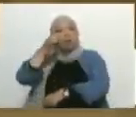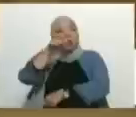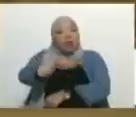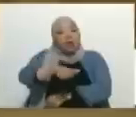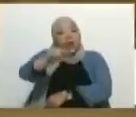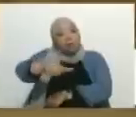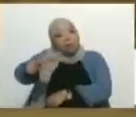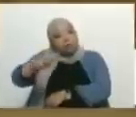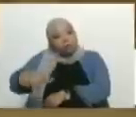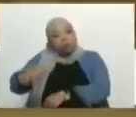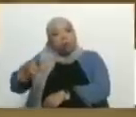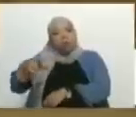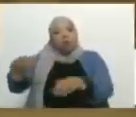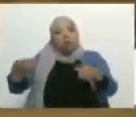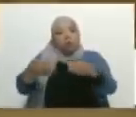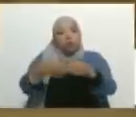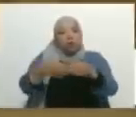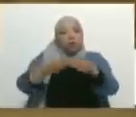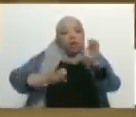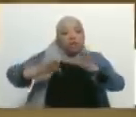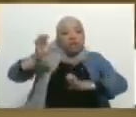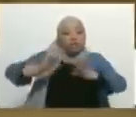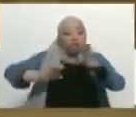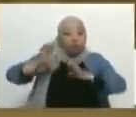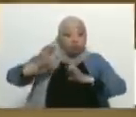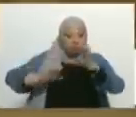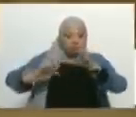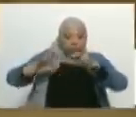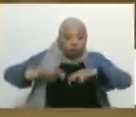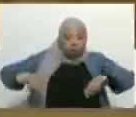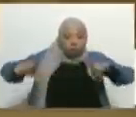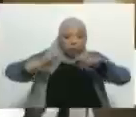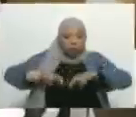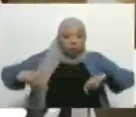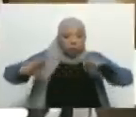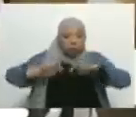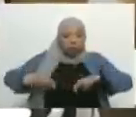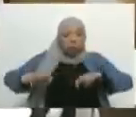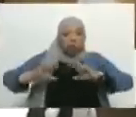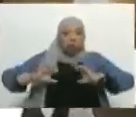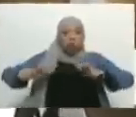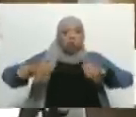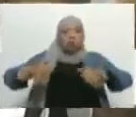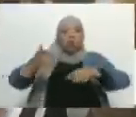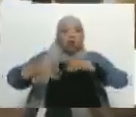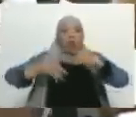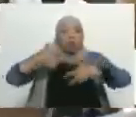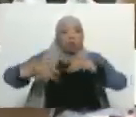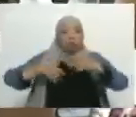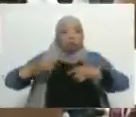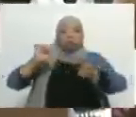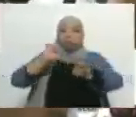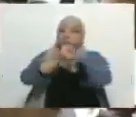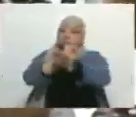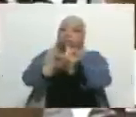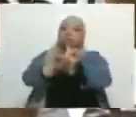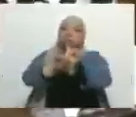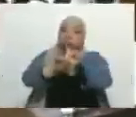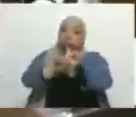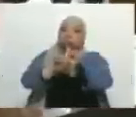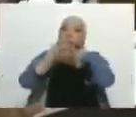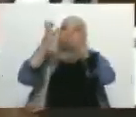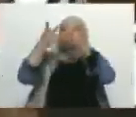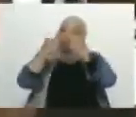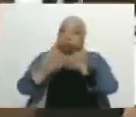que de manera expedita y sin dilación inicie las acciones penales y